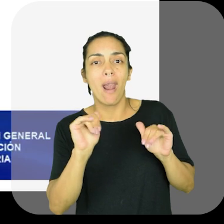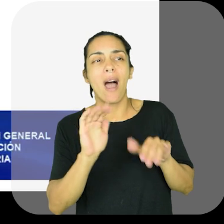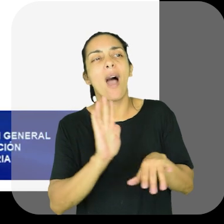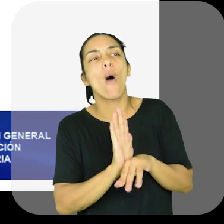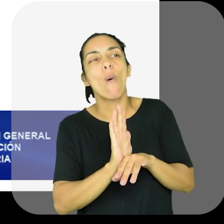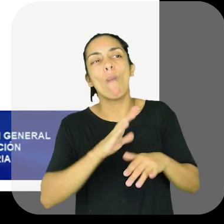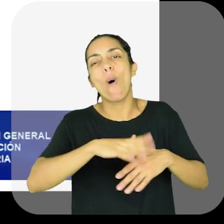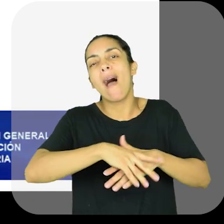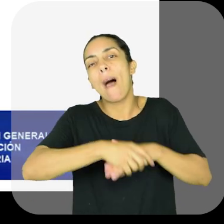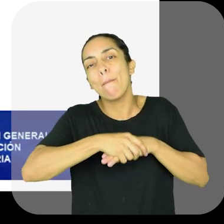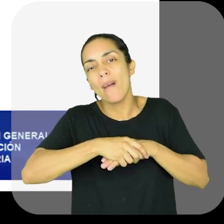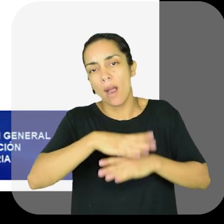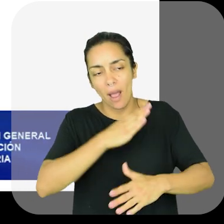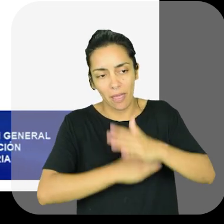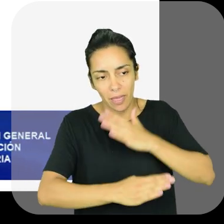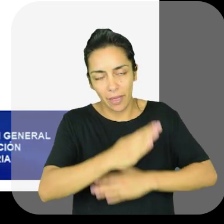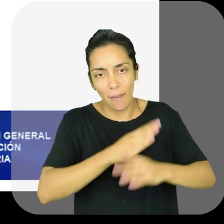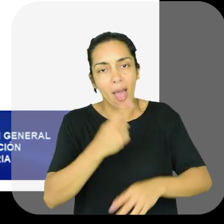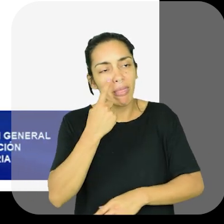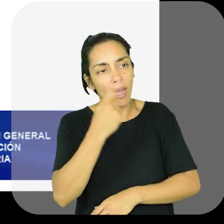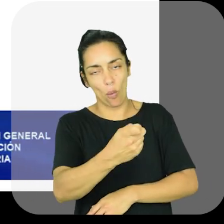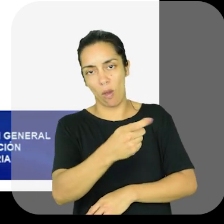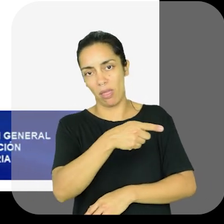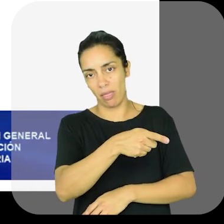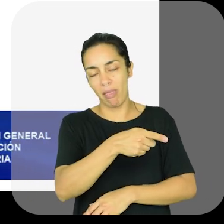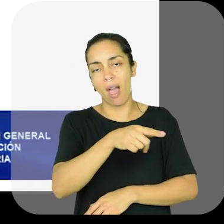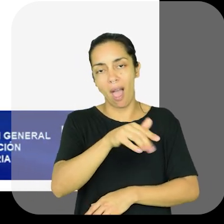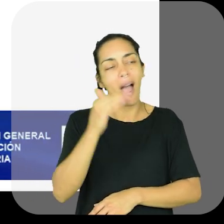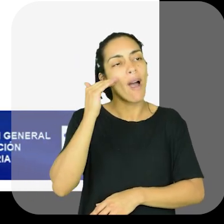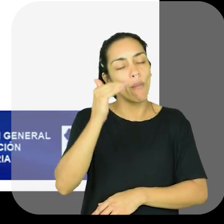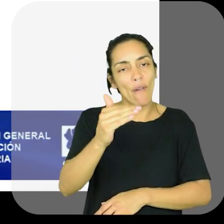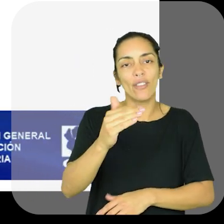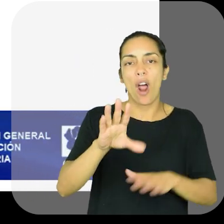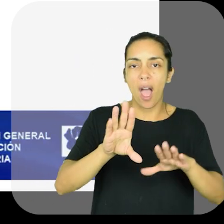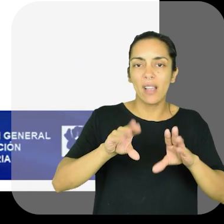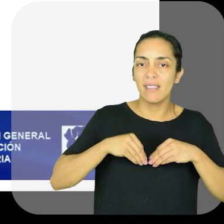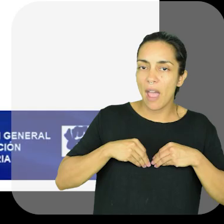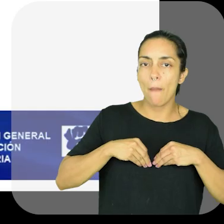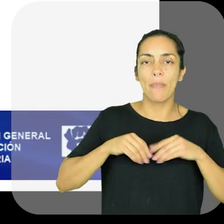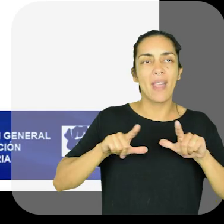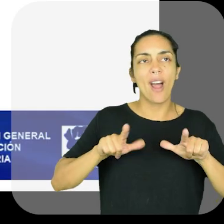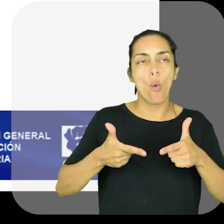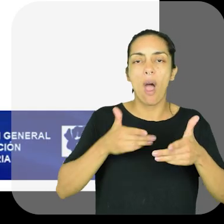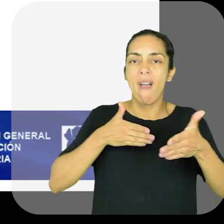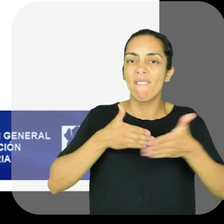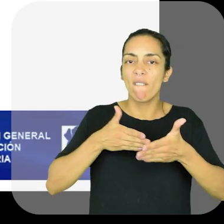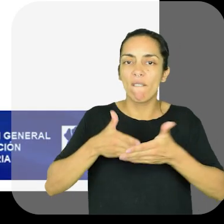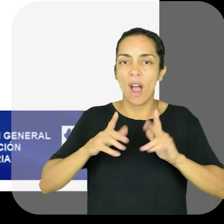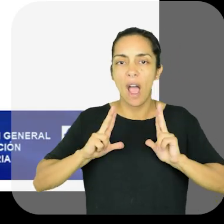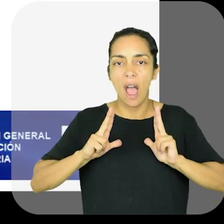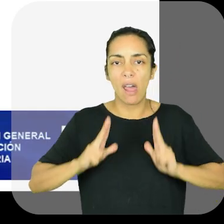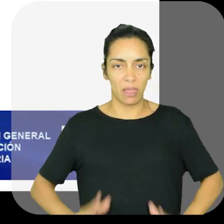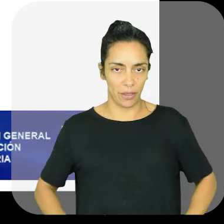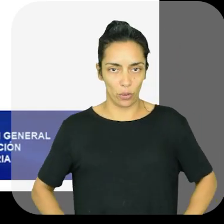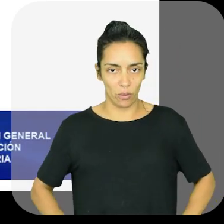sin leer la carta, he identificado, y esas son las tendencias que se pudieron analizar a partir de Atlas T, porque luego estas